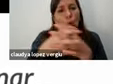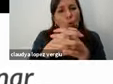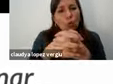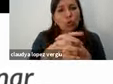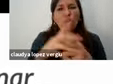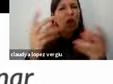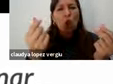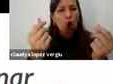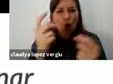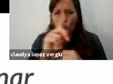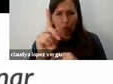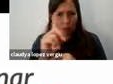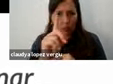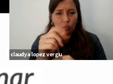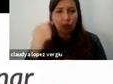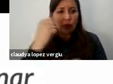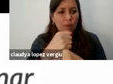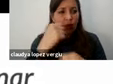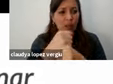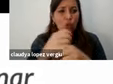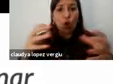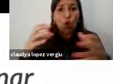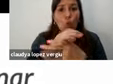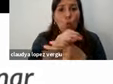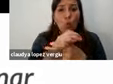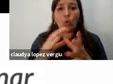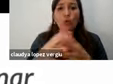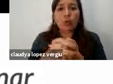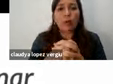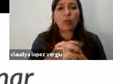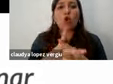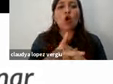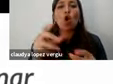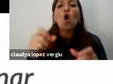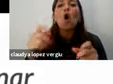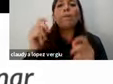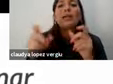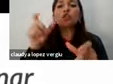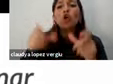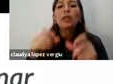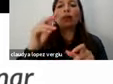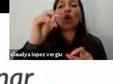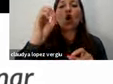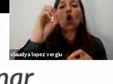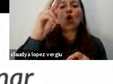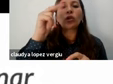2019, trabajando acá con las comunidades rurales de Ollantaytambo. Empezamos